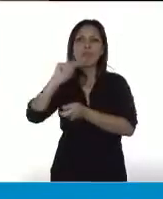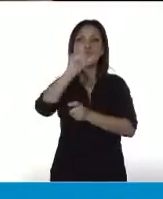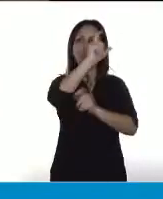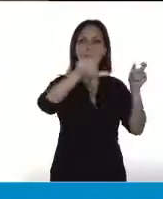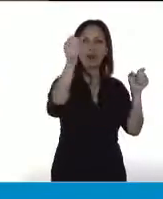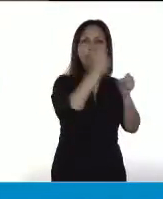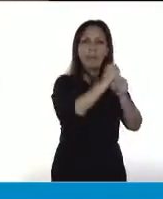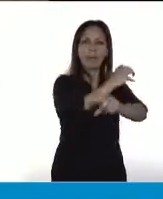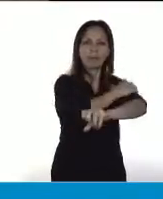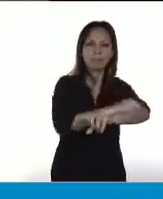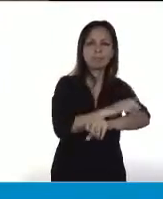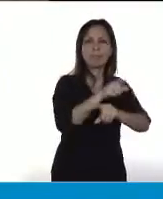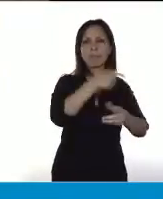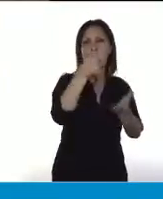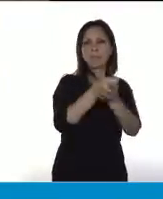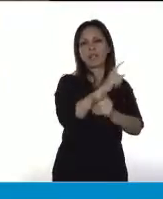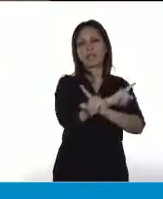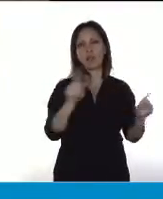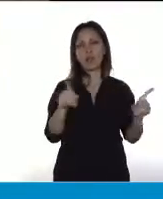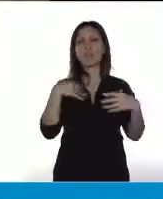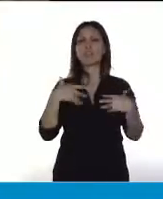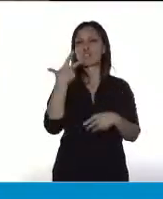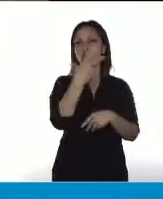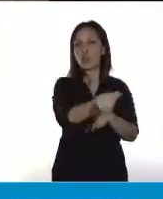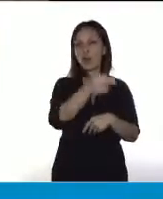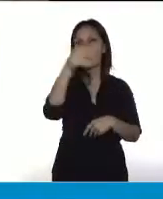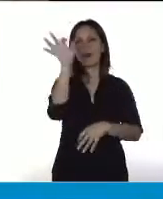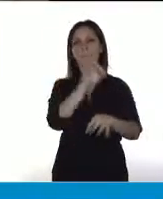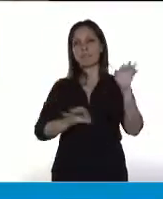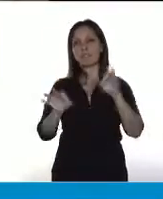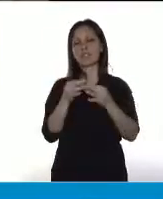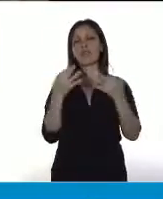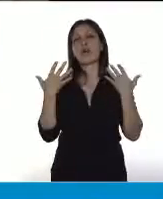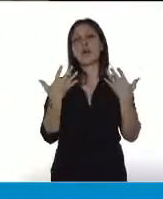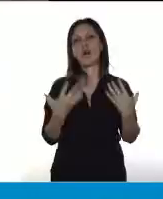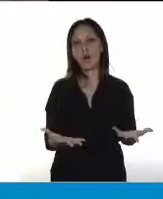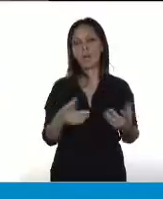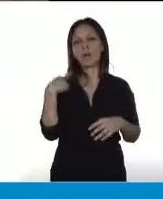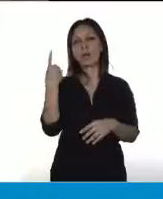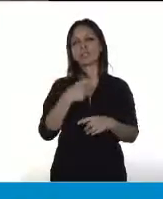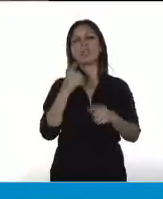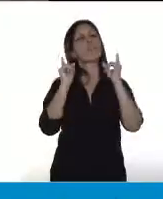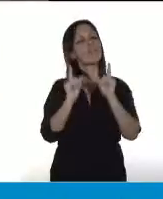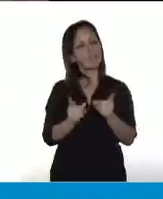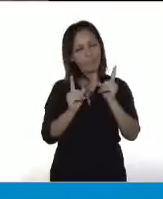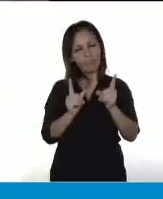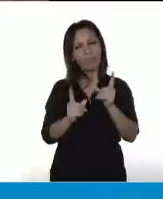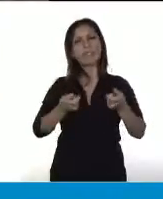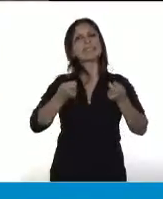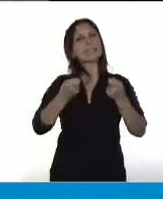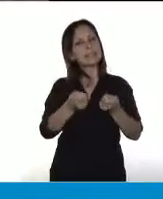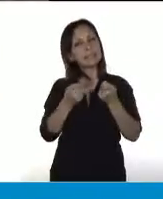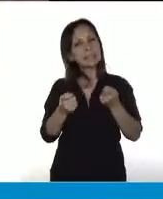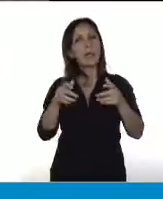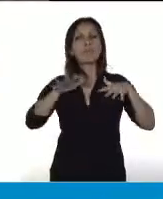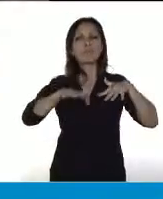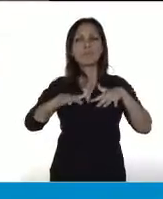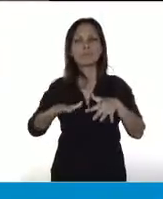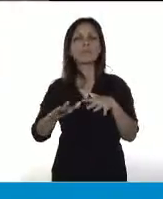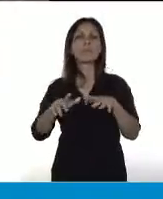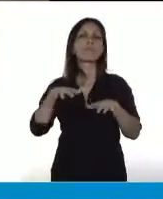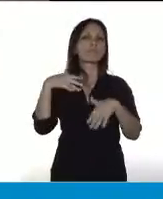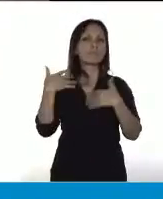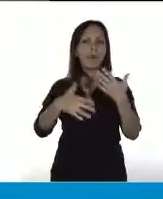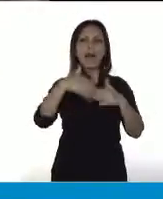trabajador. Por eso rechazamos este proyecto y obviamente vamos a seguir insistiendo en la movilización extraparlamentaria